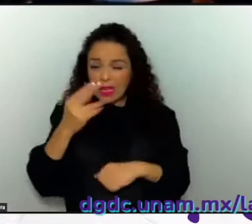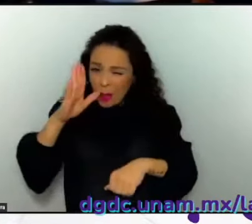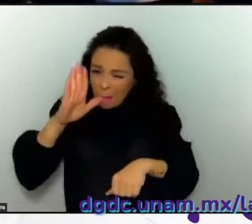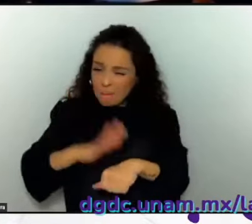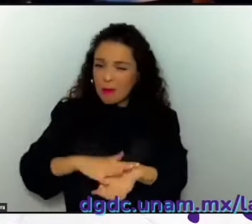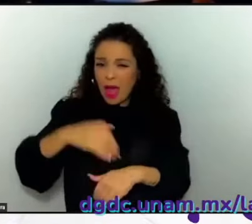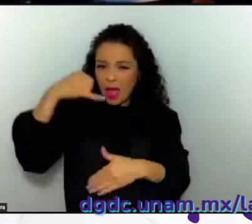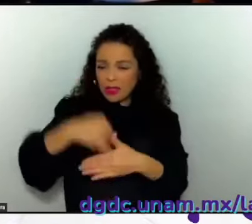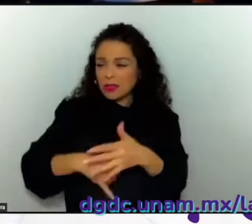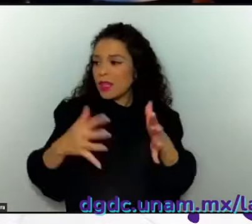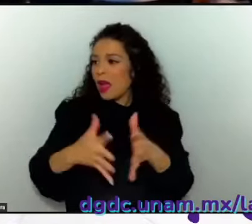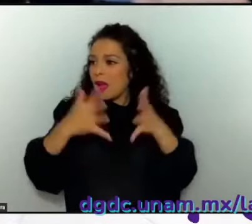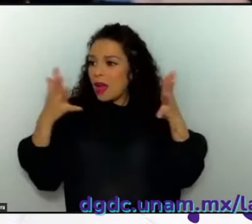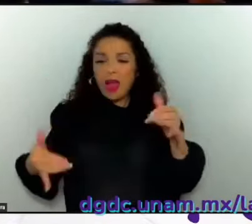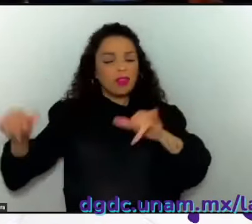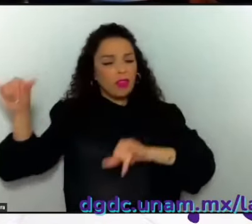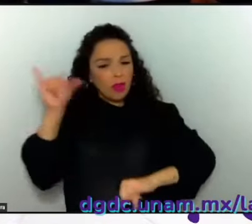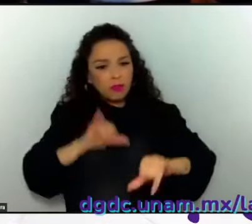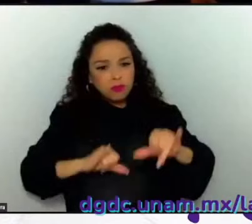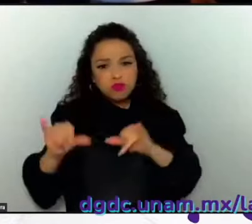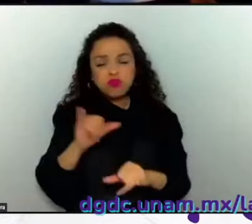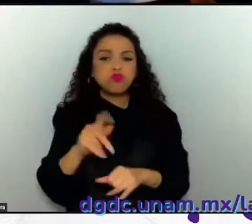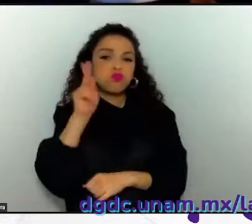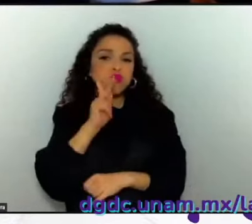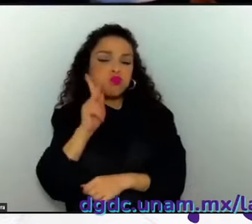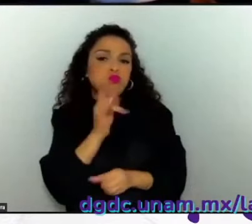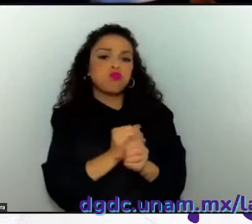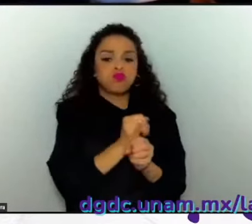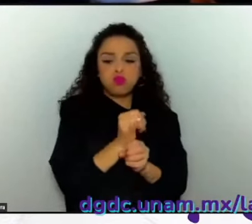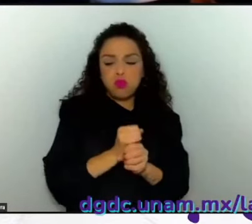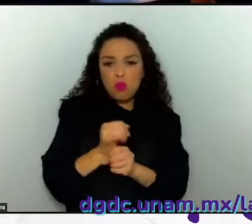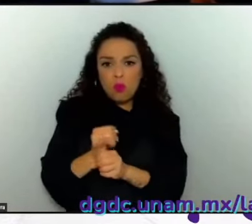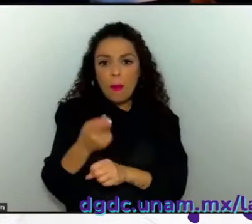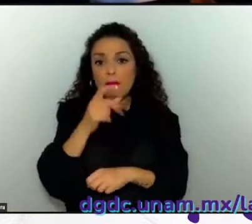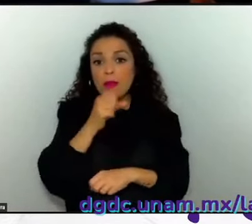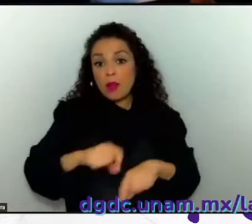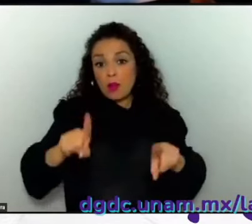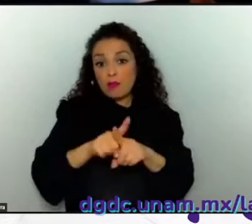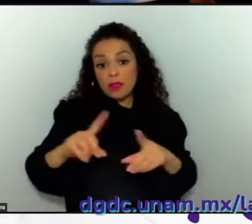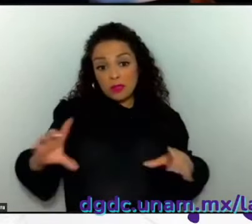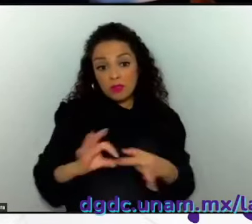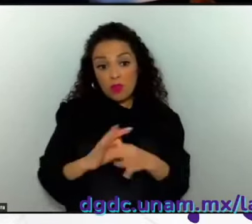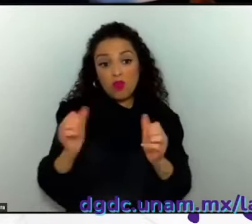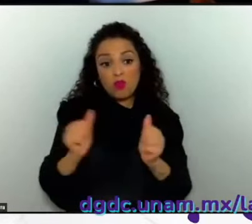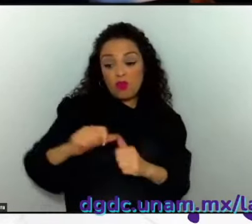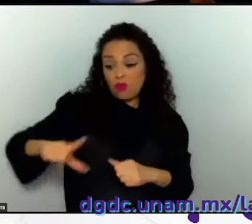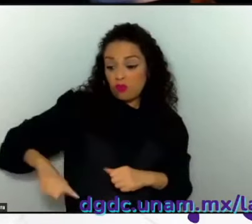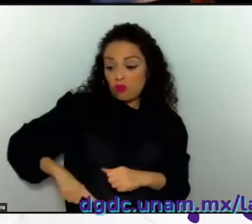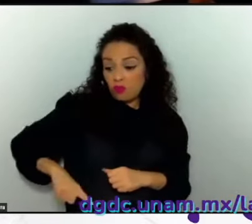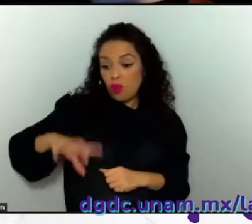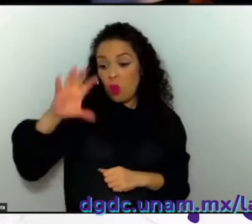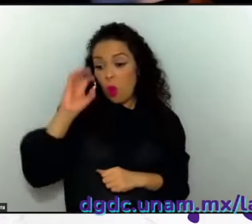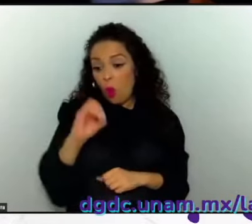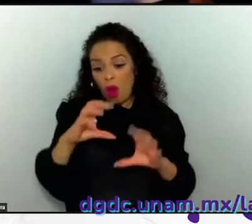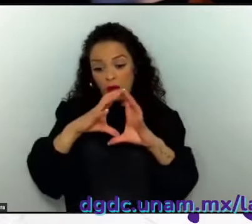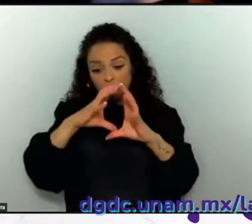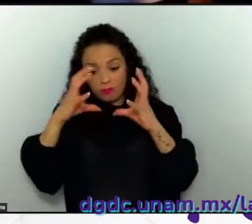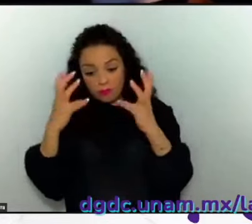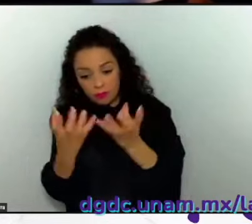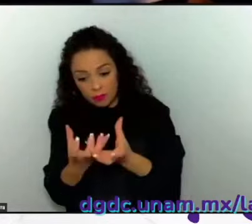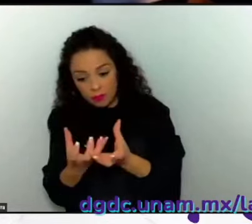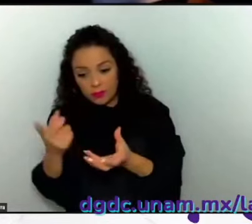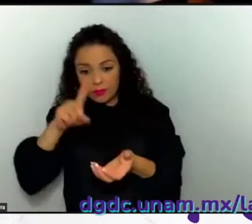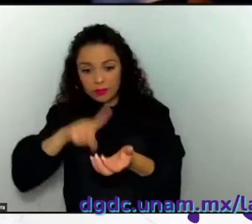que requieren colaboración de gran número de científicos, pero también a nivel gubernamental o geopolítico, la colaboración